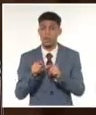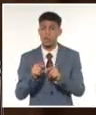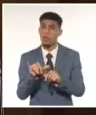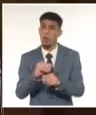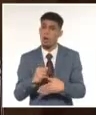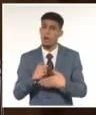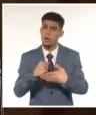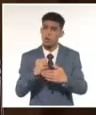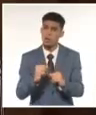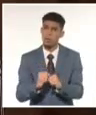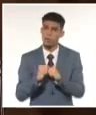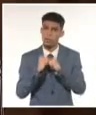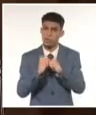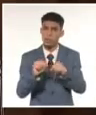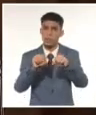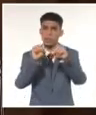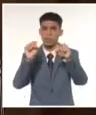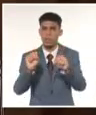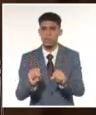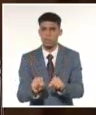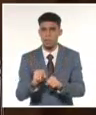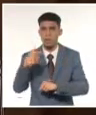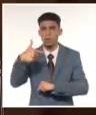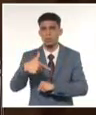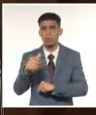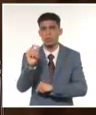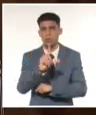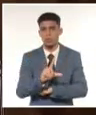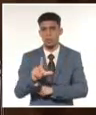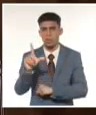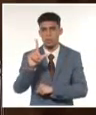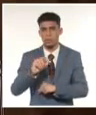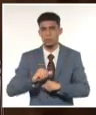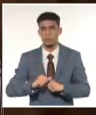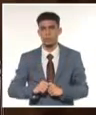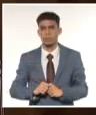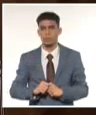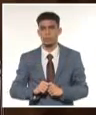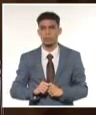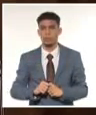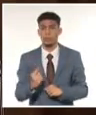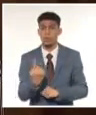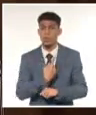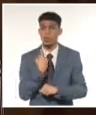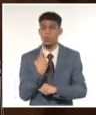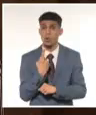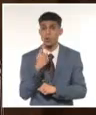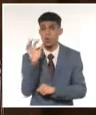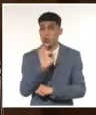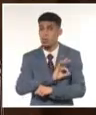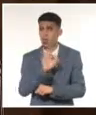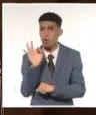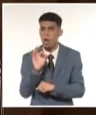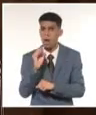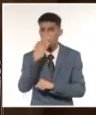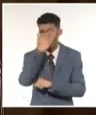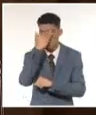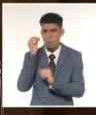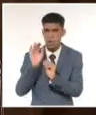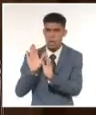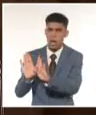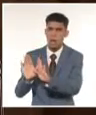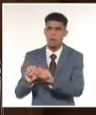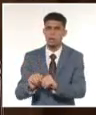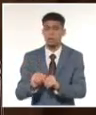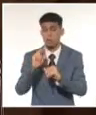al fortalecimiento del sistema de justicia social. No hemos renunciado ni lo haremos jamás a conquistas como la